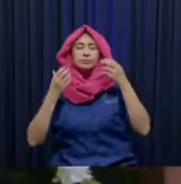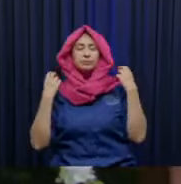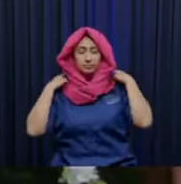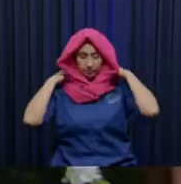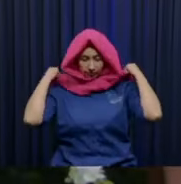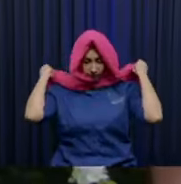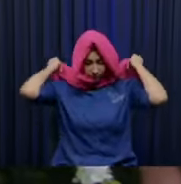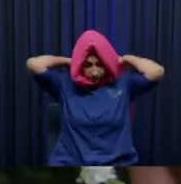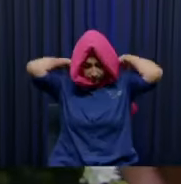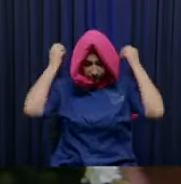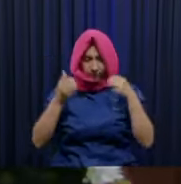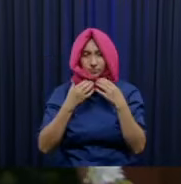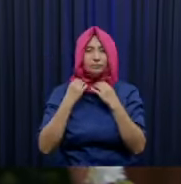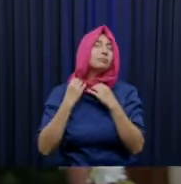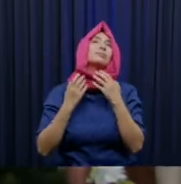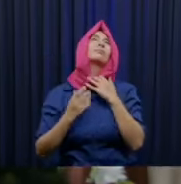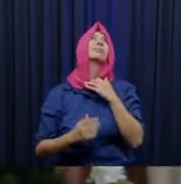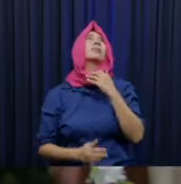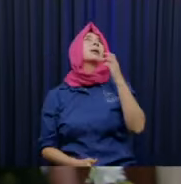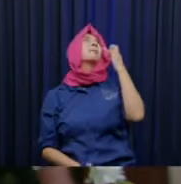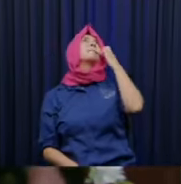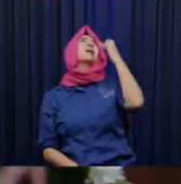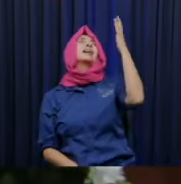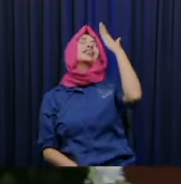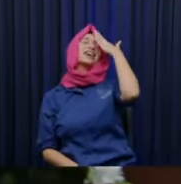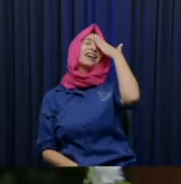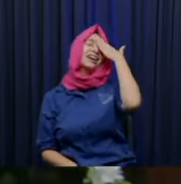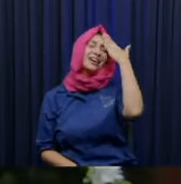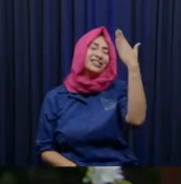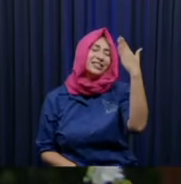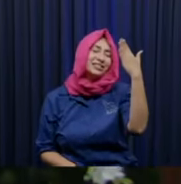Padre, te damos gracias por la vida de tus hijos.